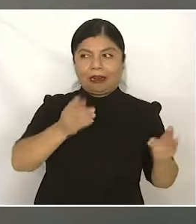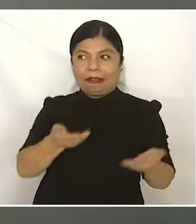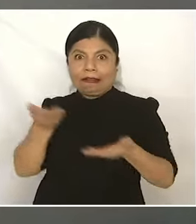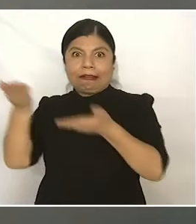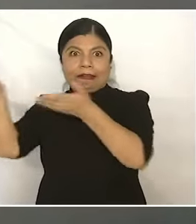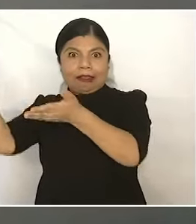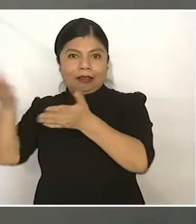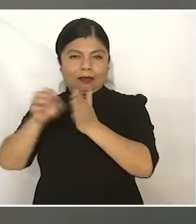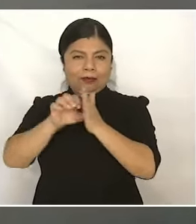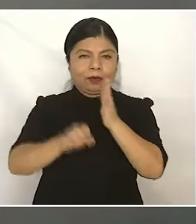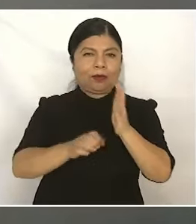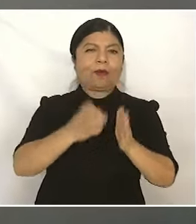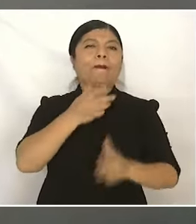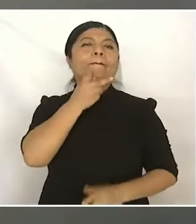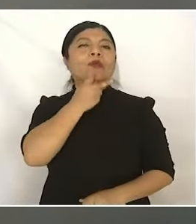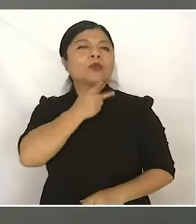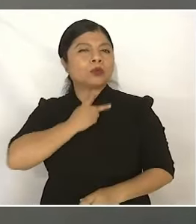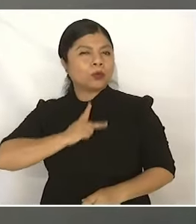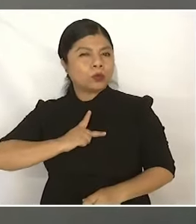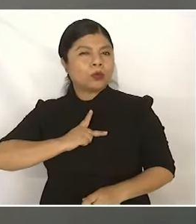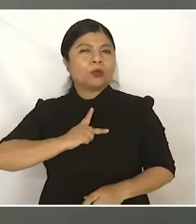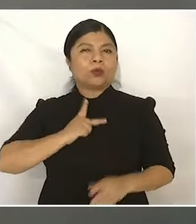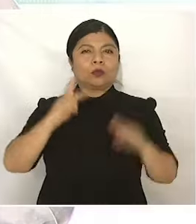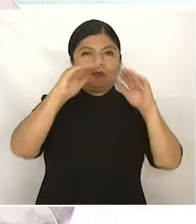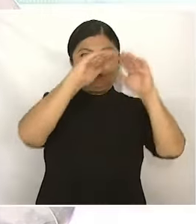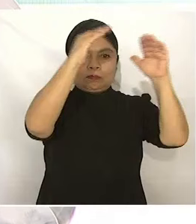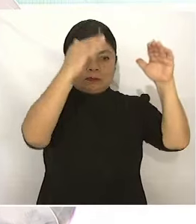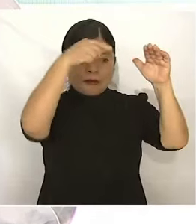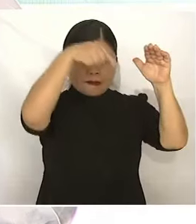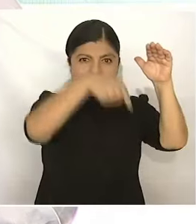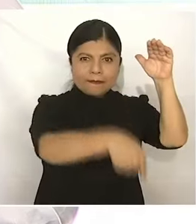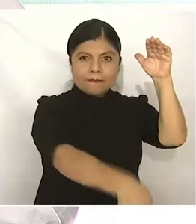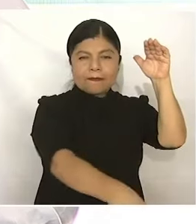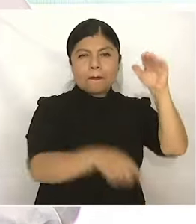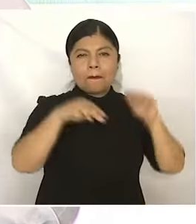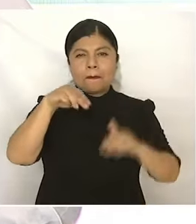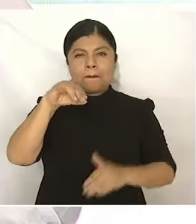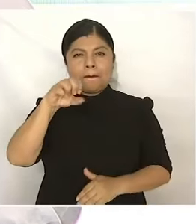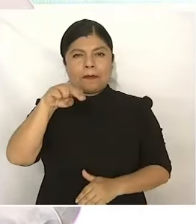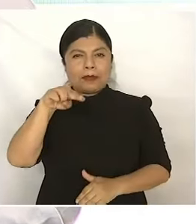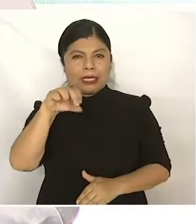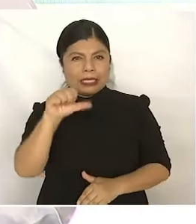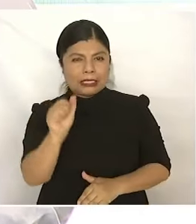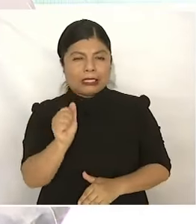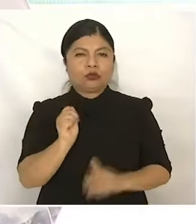las minas, se recuperaron los ferrocarriles. ¿Qué